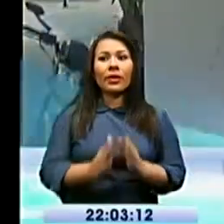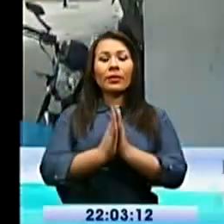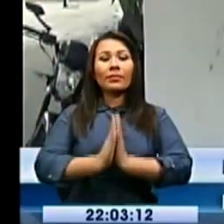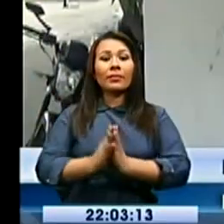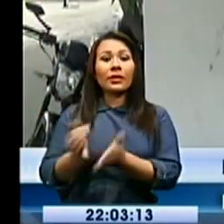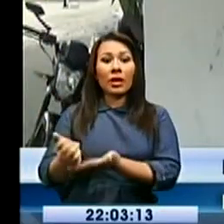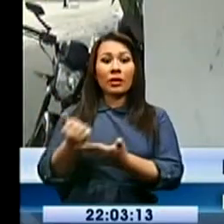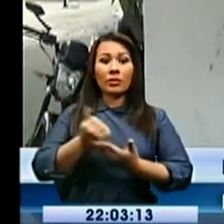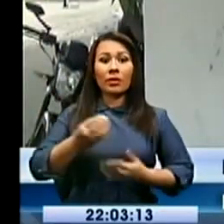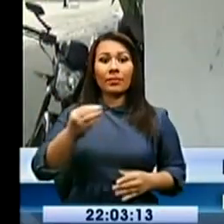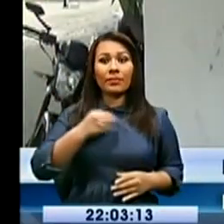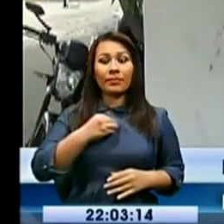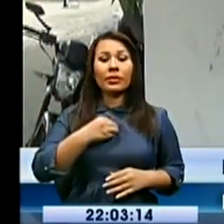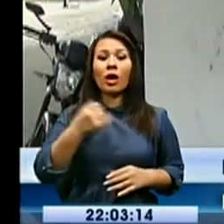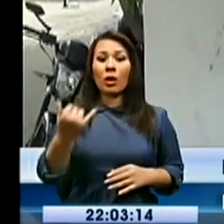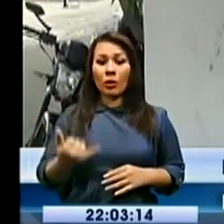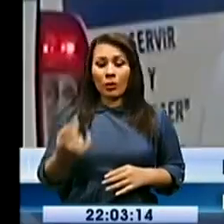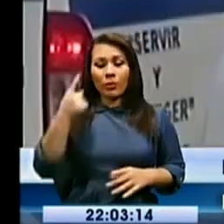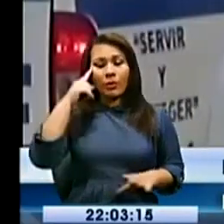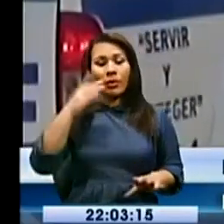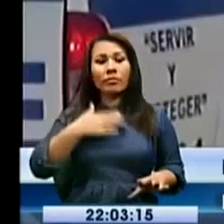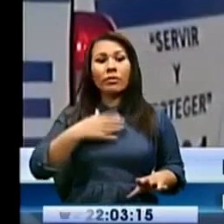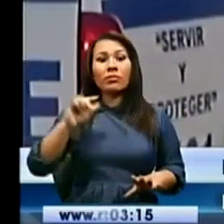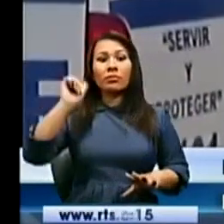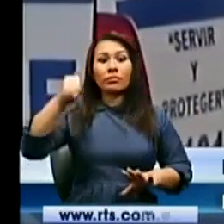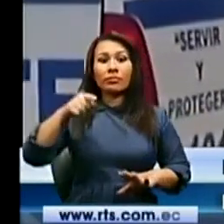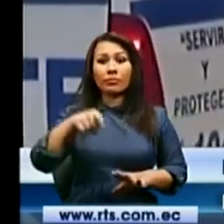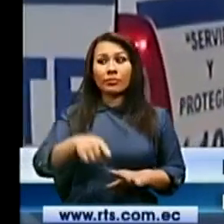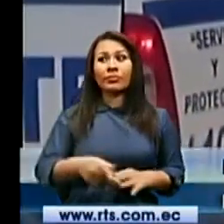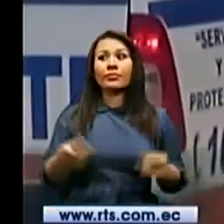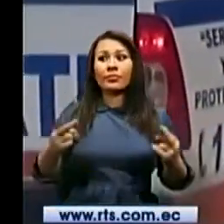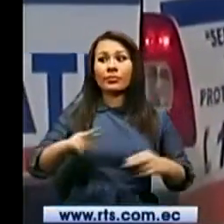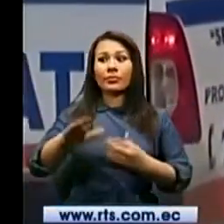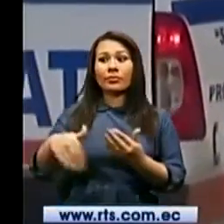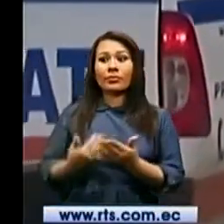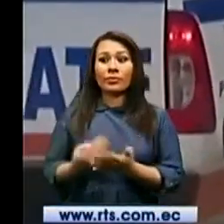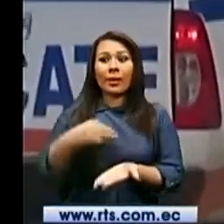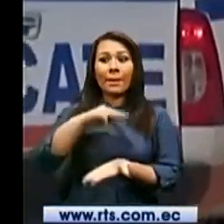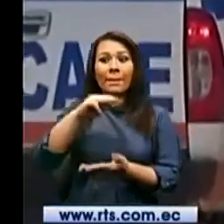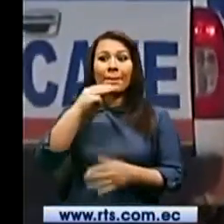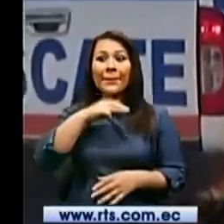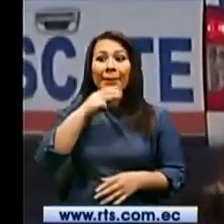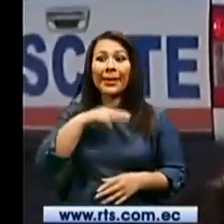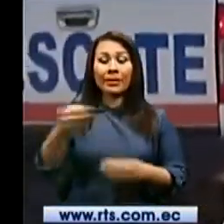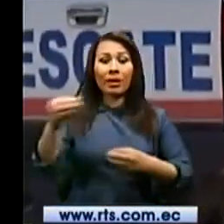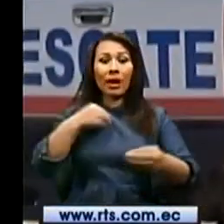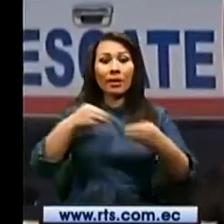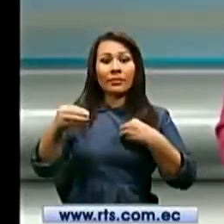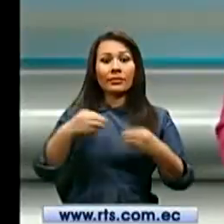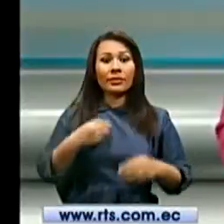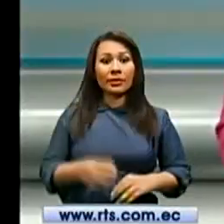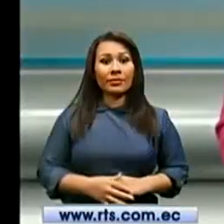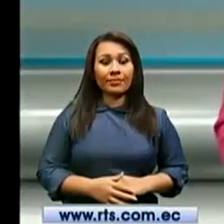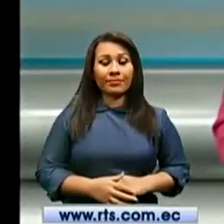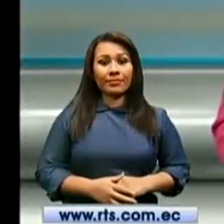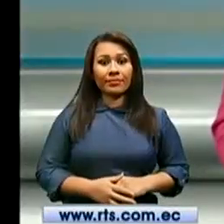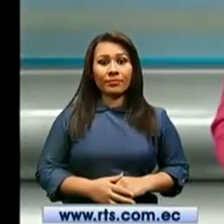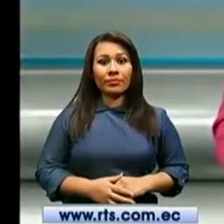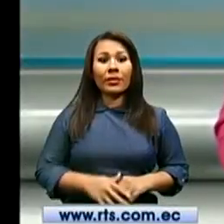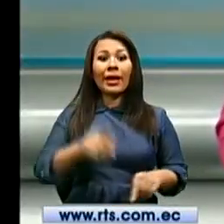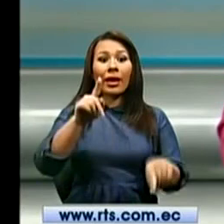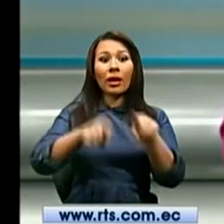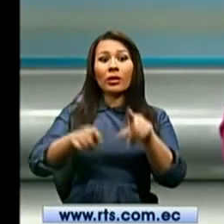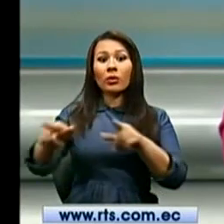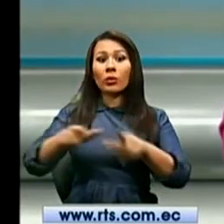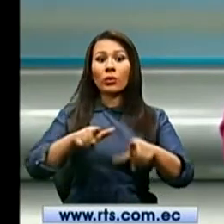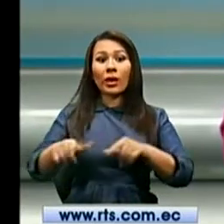Como dice, hoy por mí, mañana por ti. Con cámaras, Eduardo García, desde Manta, provincia de Manabí, informó Wendy Delgado. En algunos